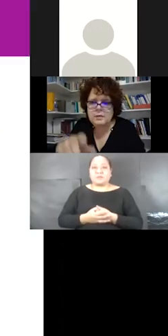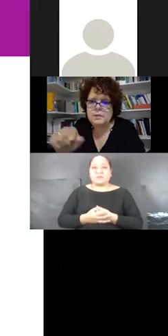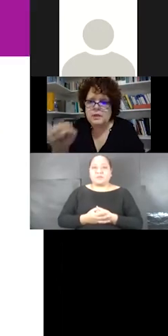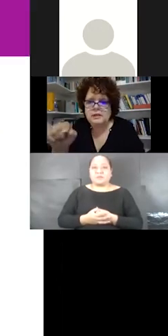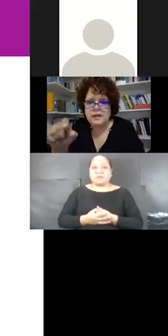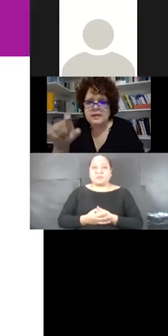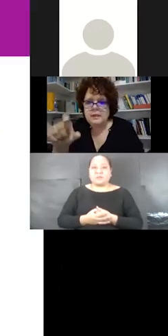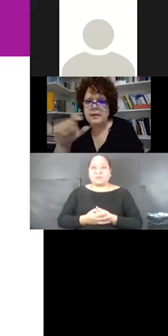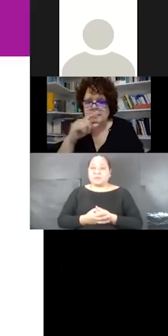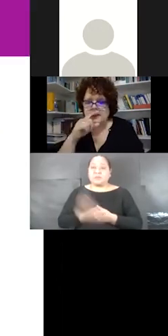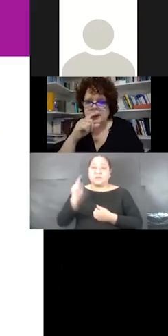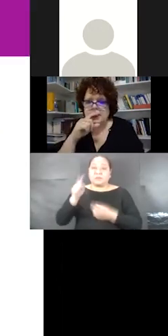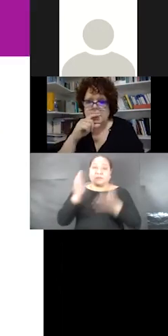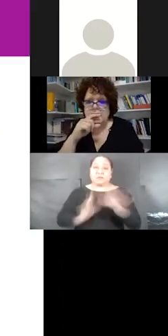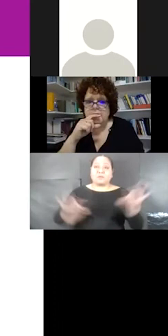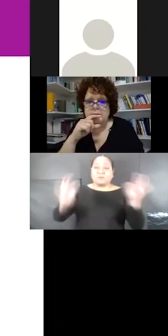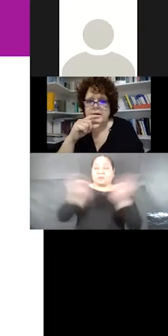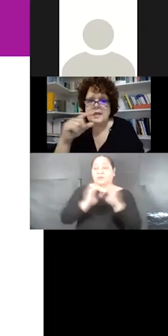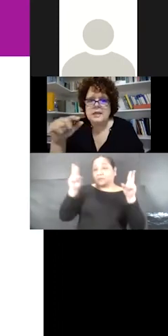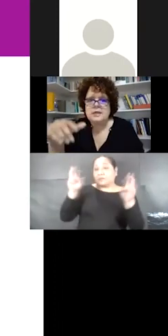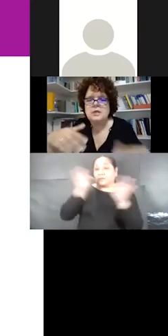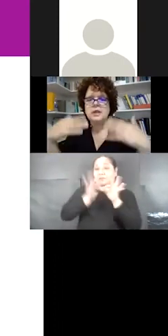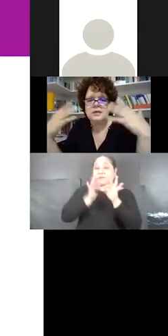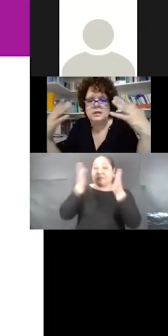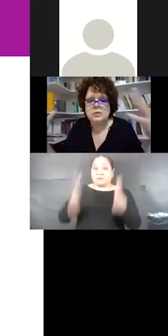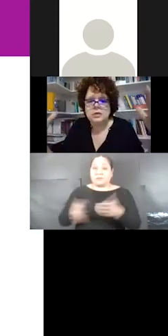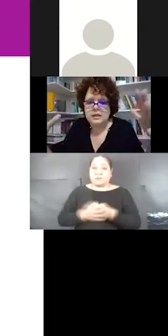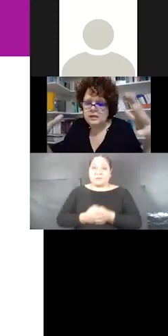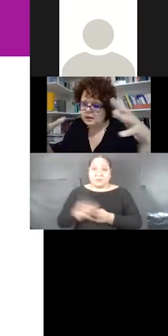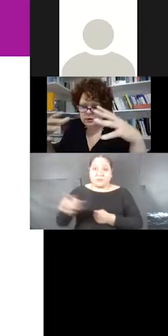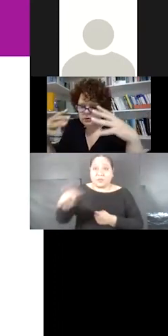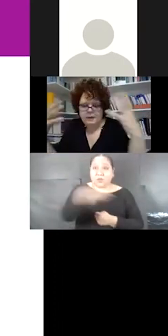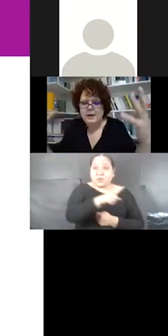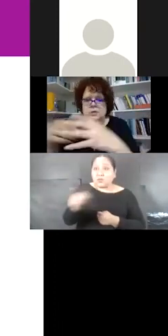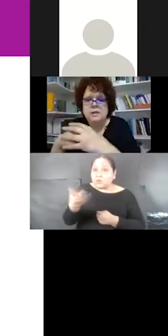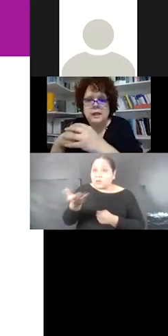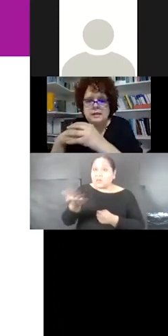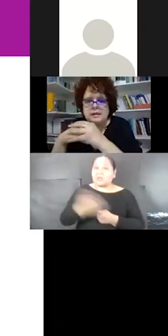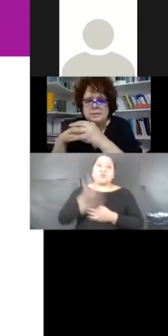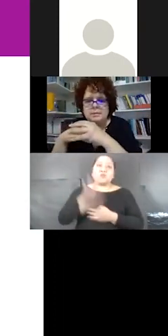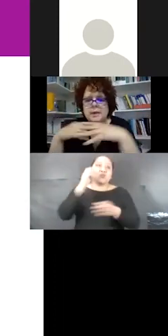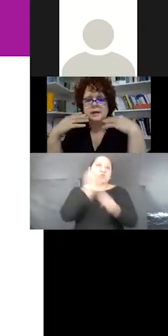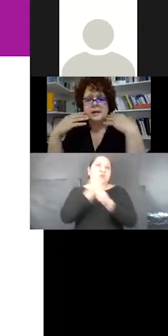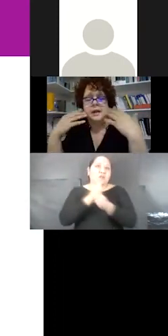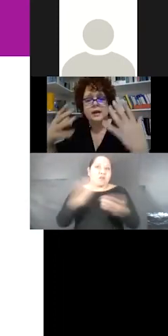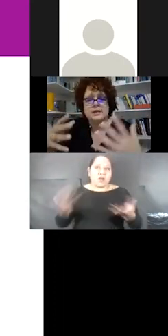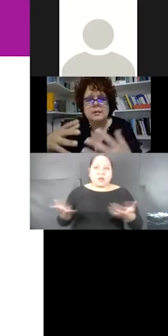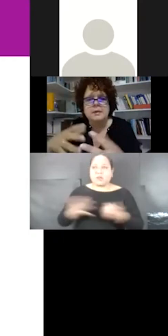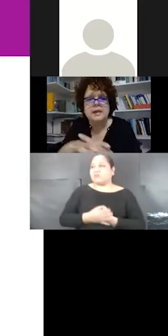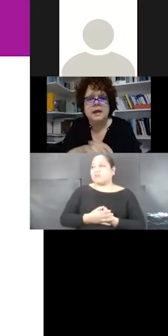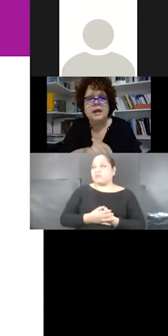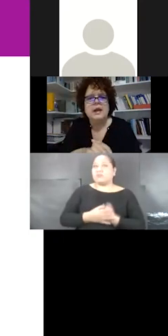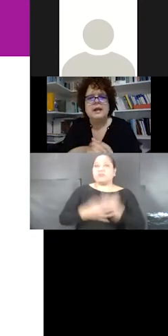es muy importante el tema del intérprete y que si ustedes en sus trabajos quieren